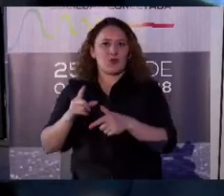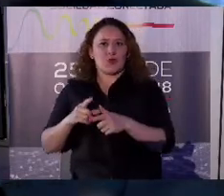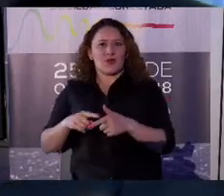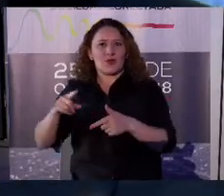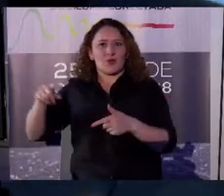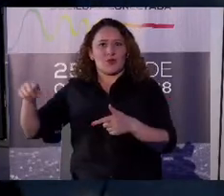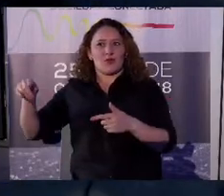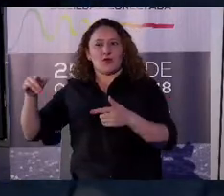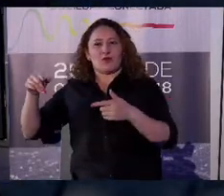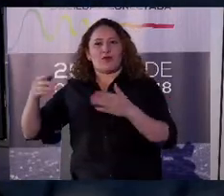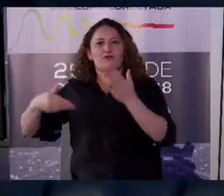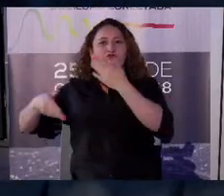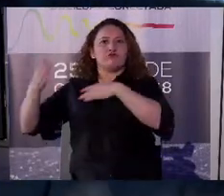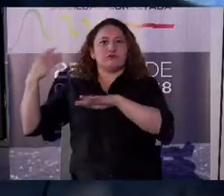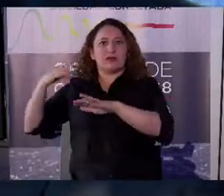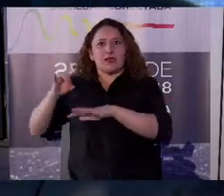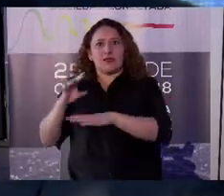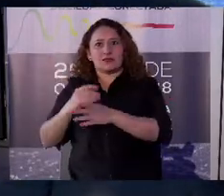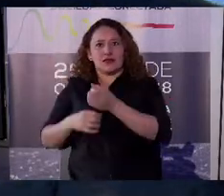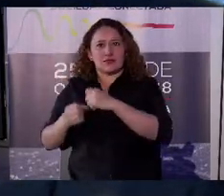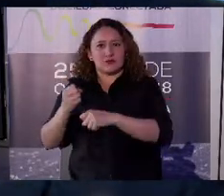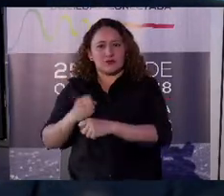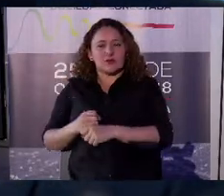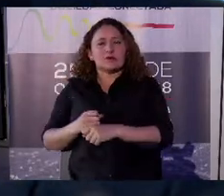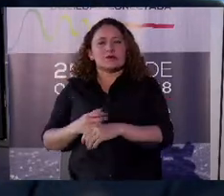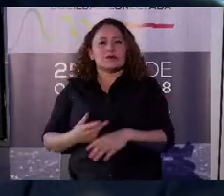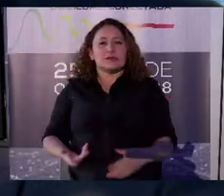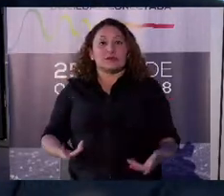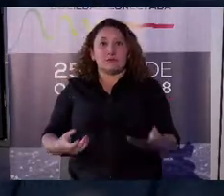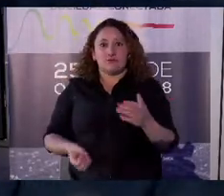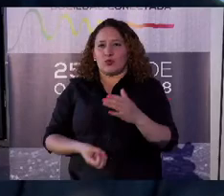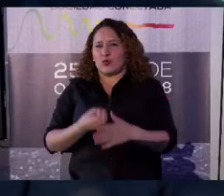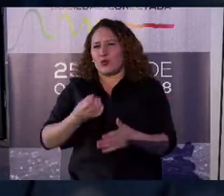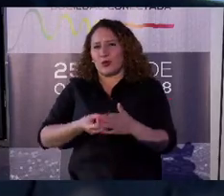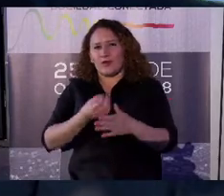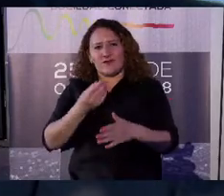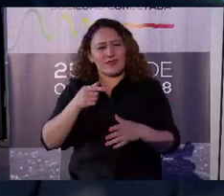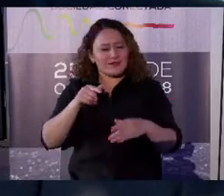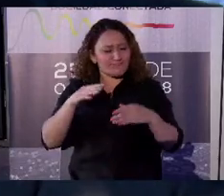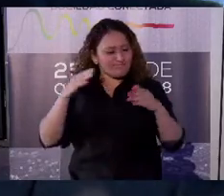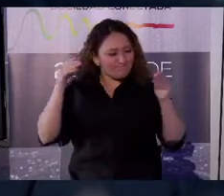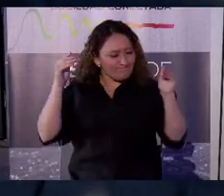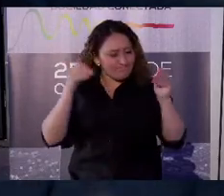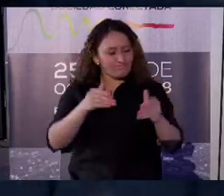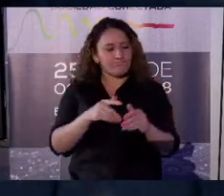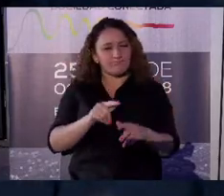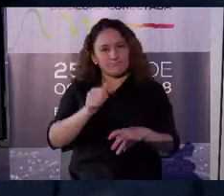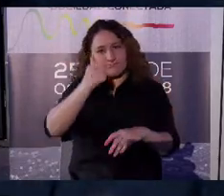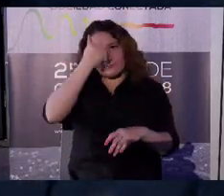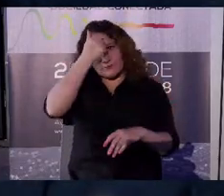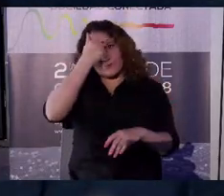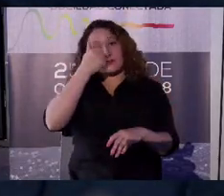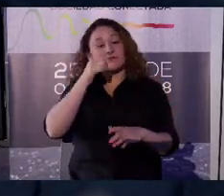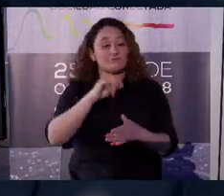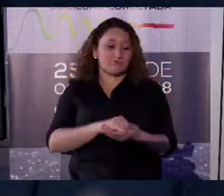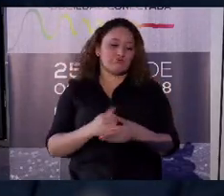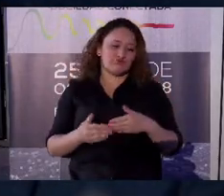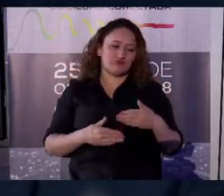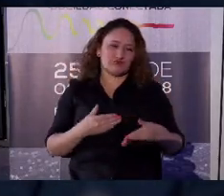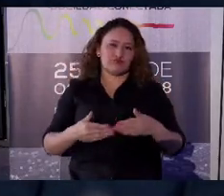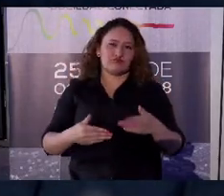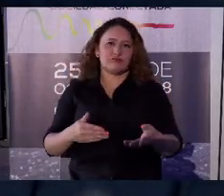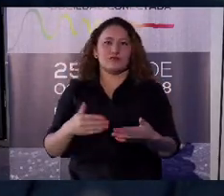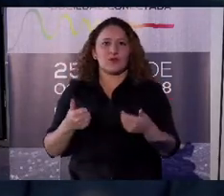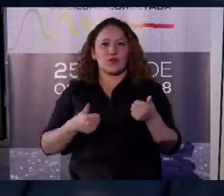años anteriores. Por lo tanto, la productividad es central. Y eso sin duda tiene mucho que ver con la digitalización. Hay